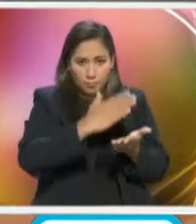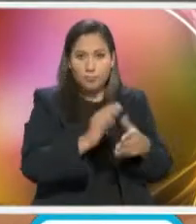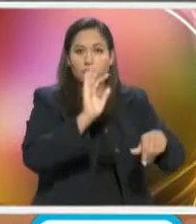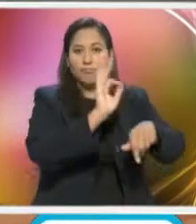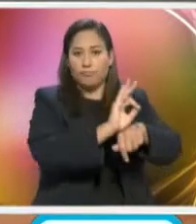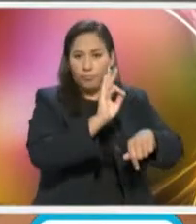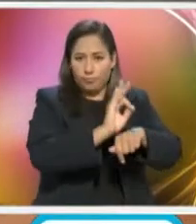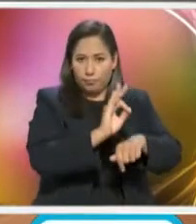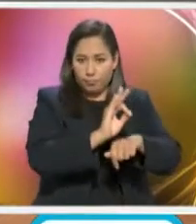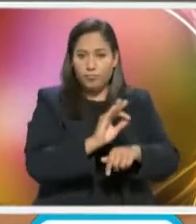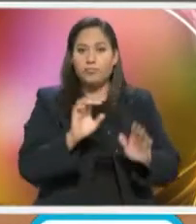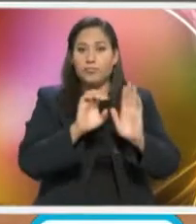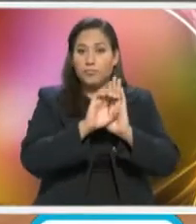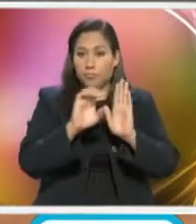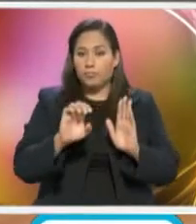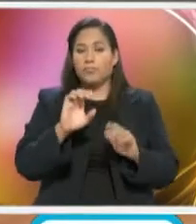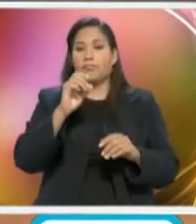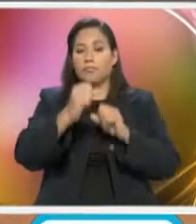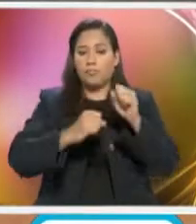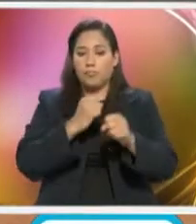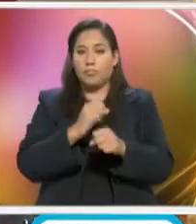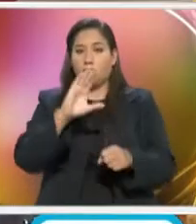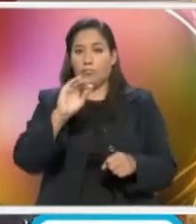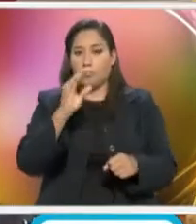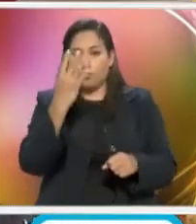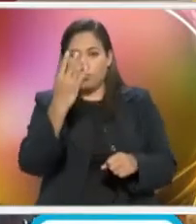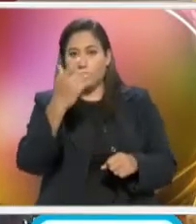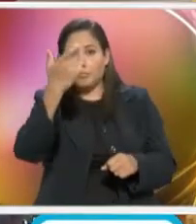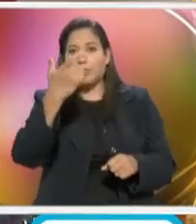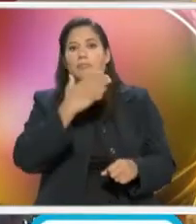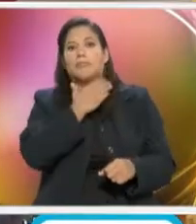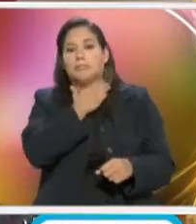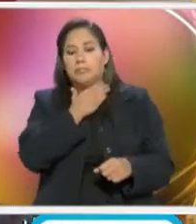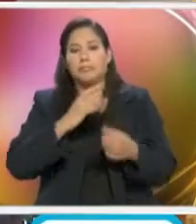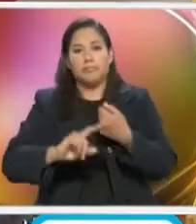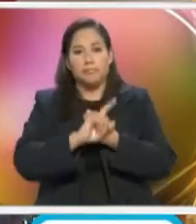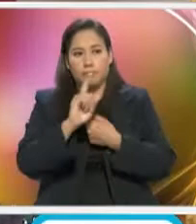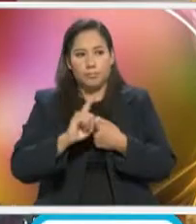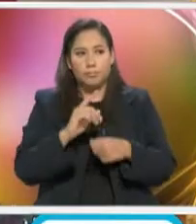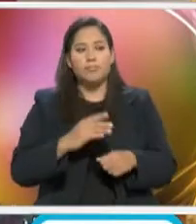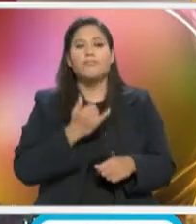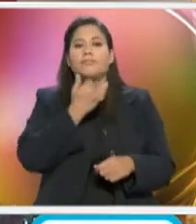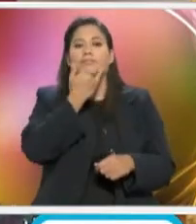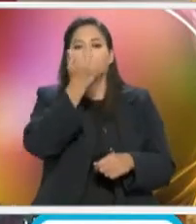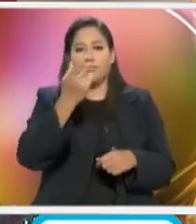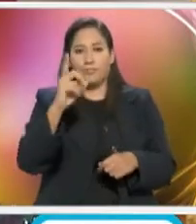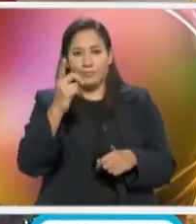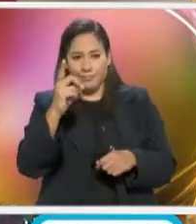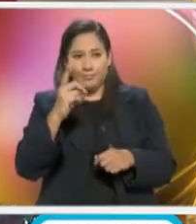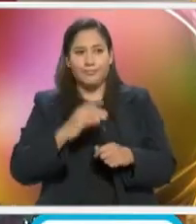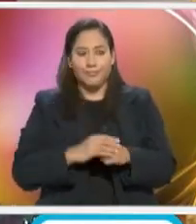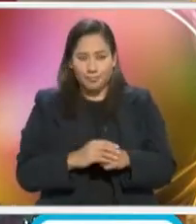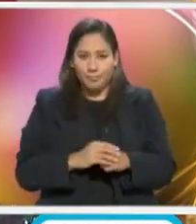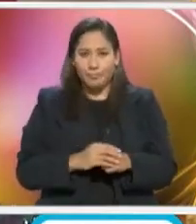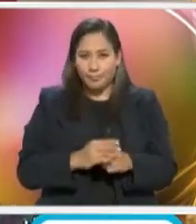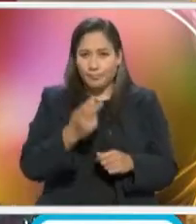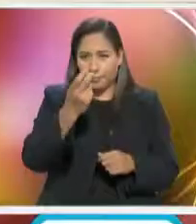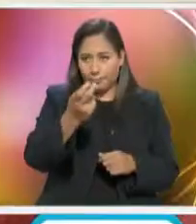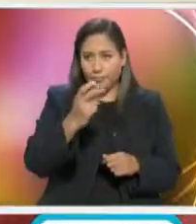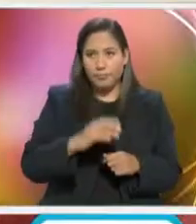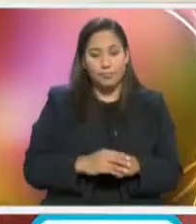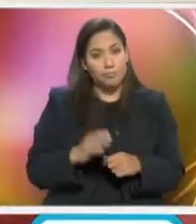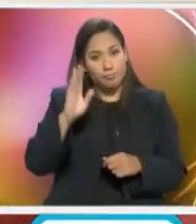¿no? En el 94 teníamos una crisis importante. Claro, ¿no? el error de diciembre el llamamos, error, el error de diciembre, Sí. exactamente. ¡Qué